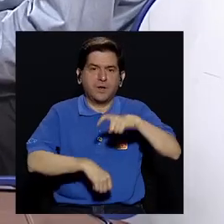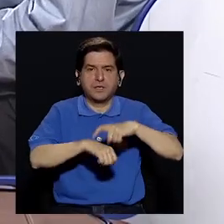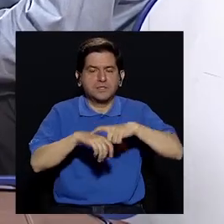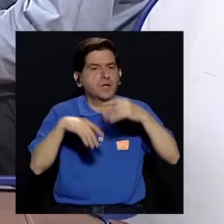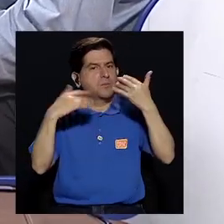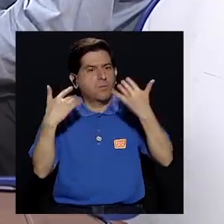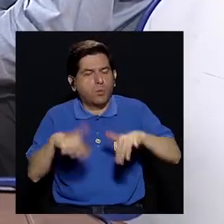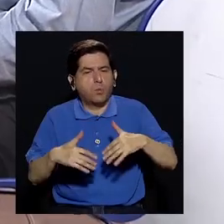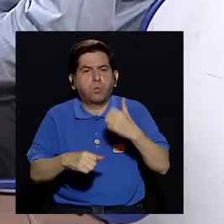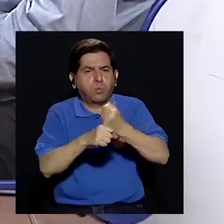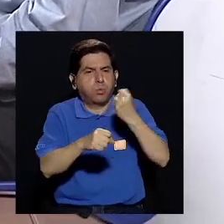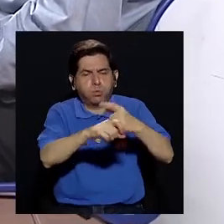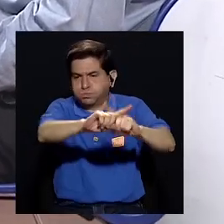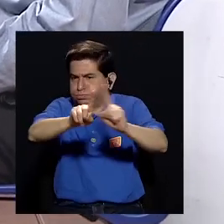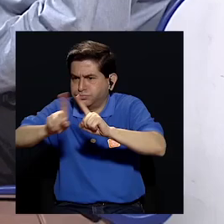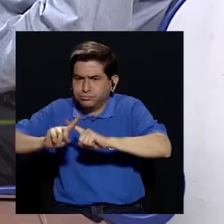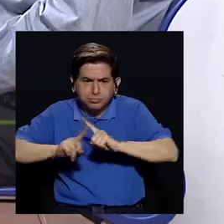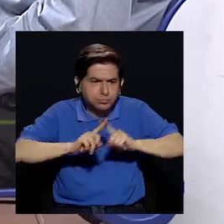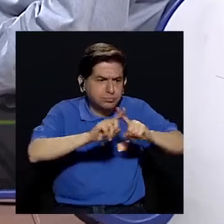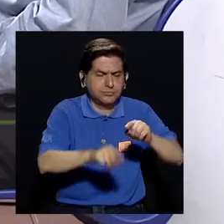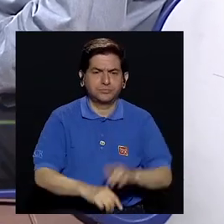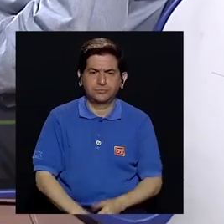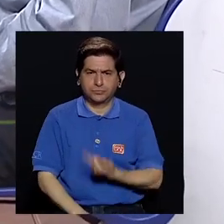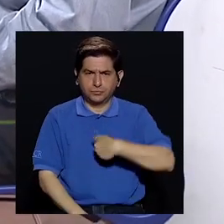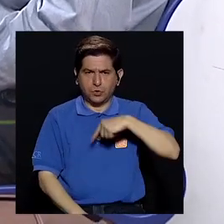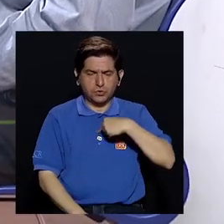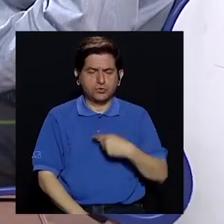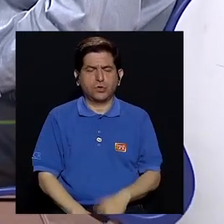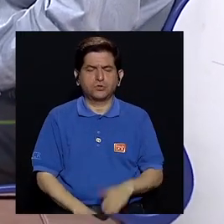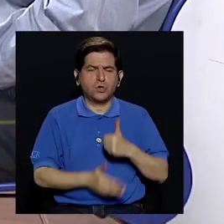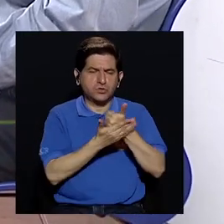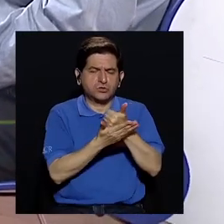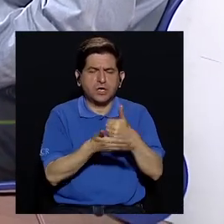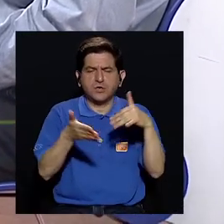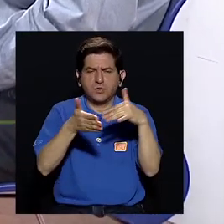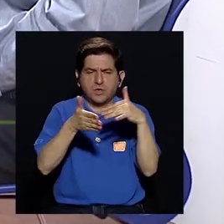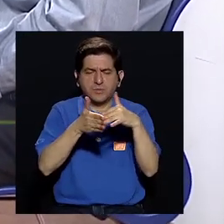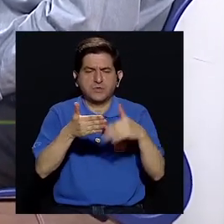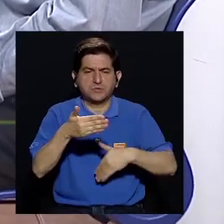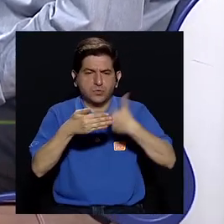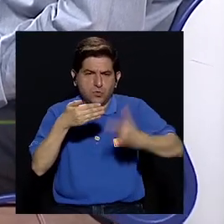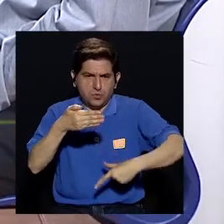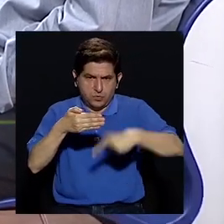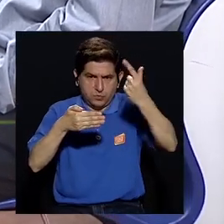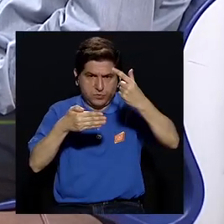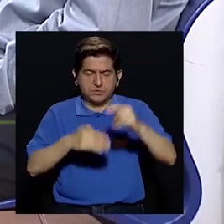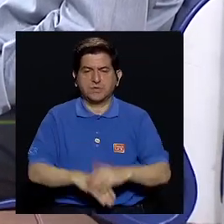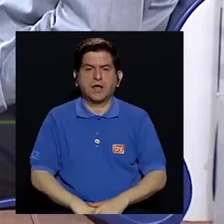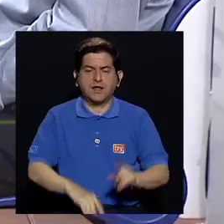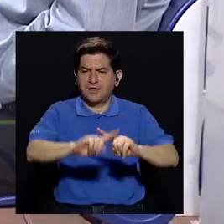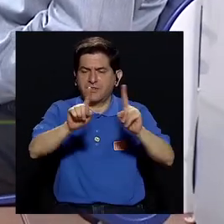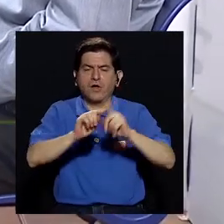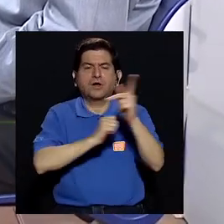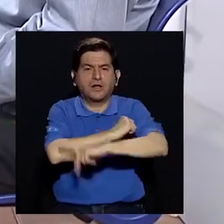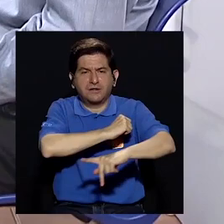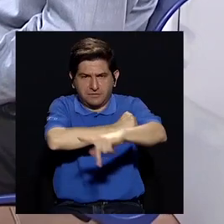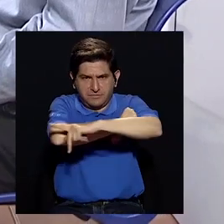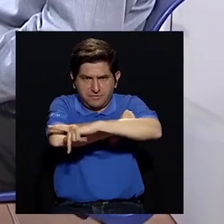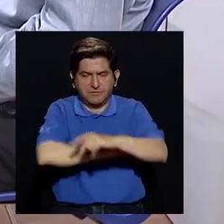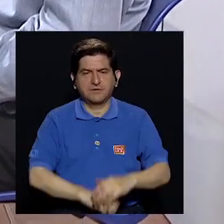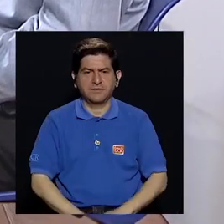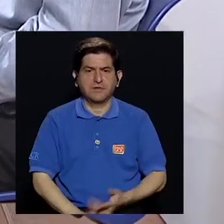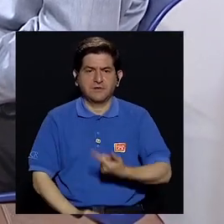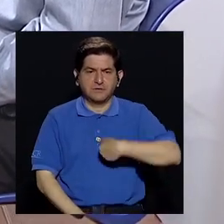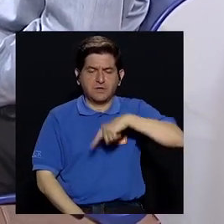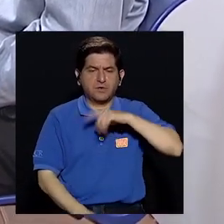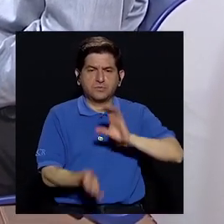pero en este tiempo era y se podían hacer muchas cosas entonces hicimos dimos becas de formación de posgrado a los diferentes países